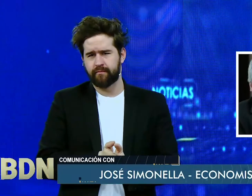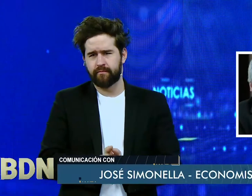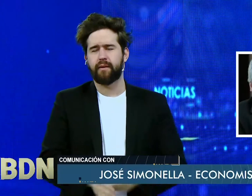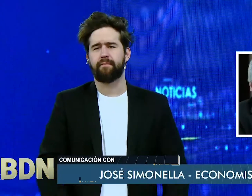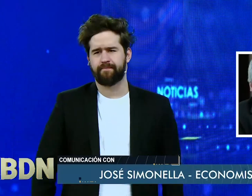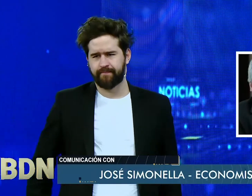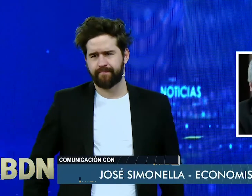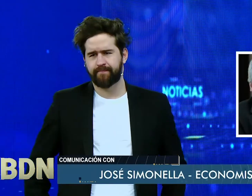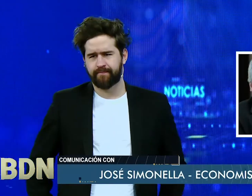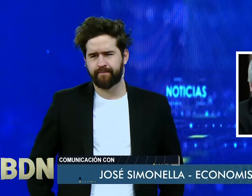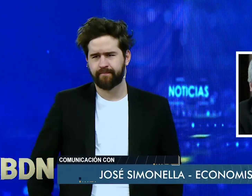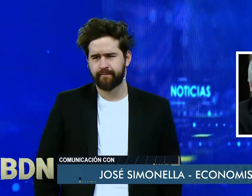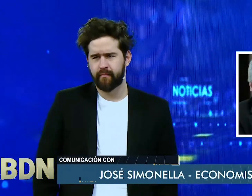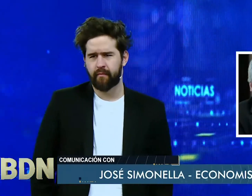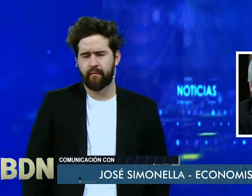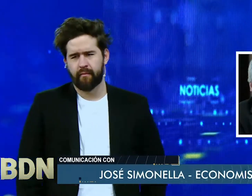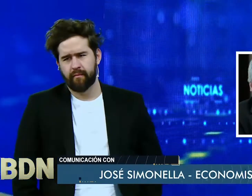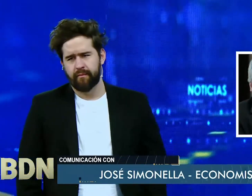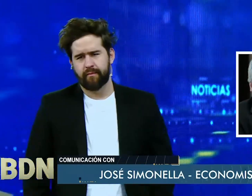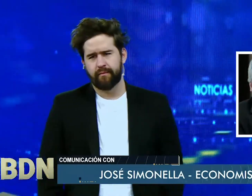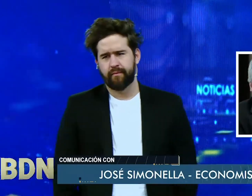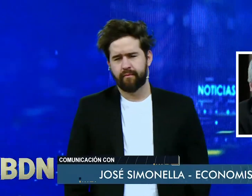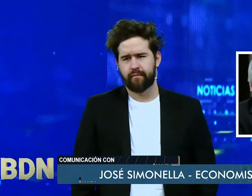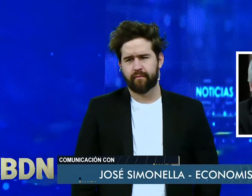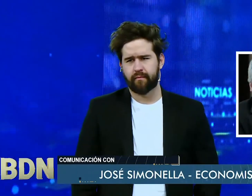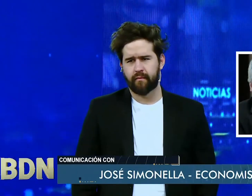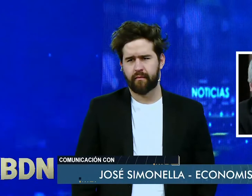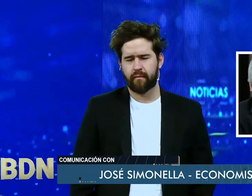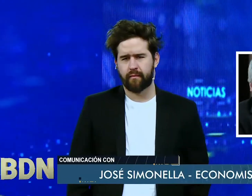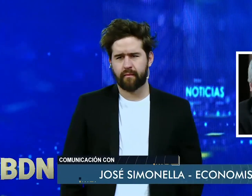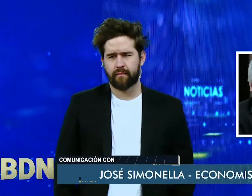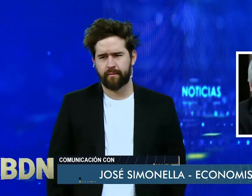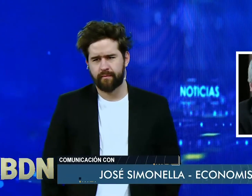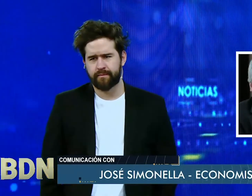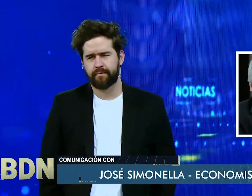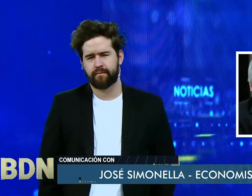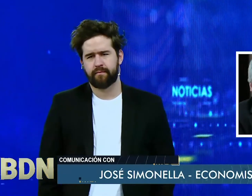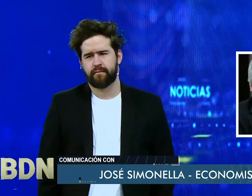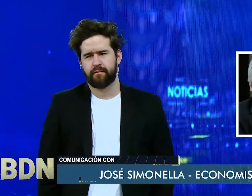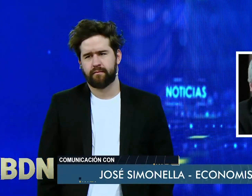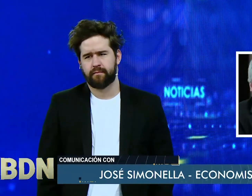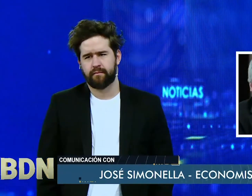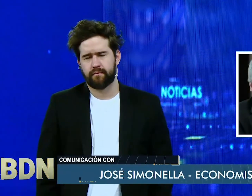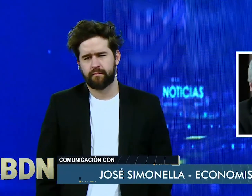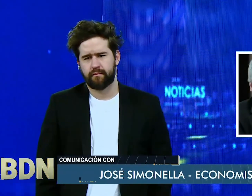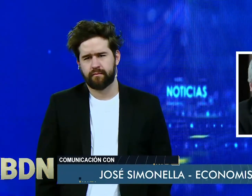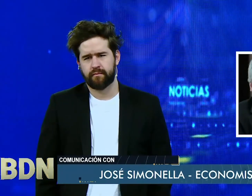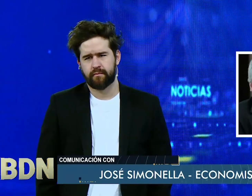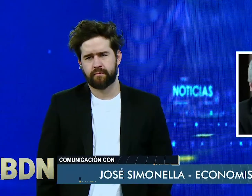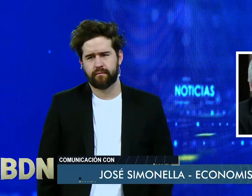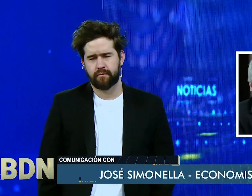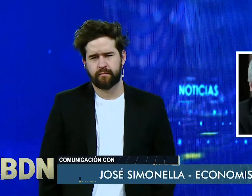probabilidad. Bien. Tanto en el crecimiento en reservas como en déficit, al igual que en emisión.